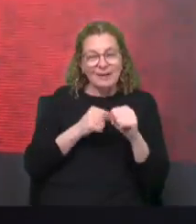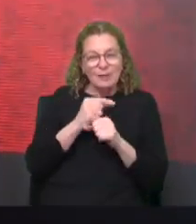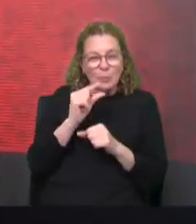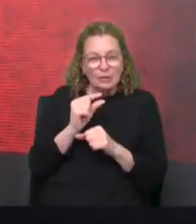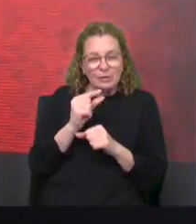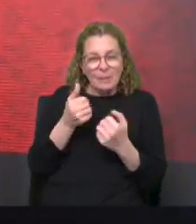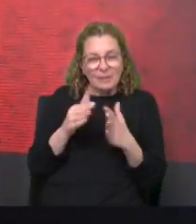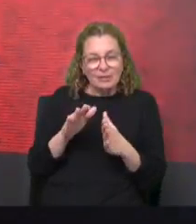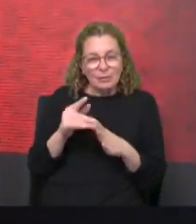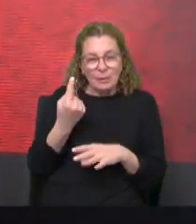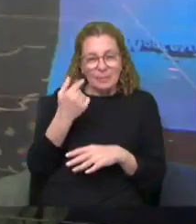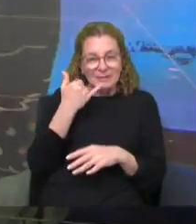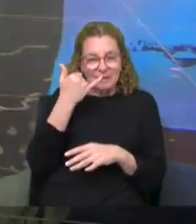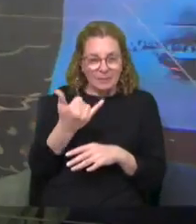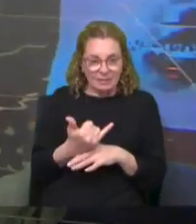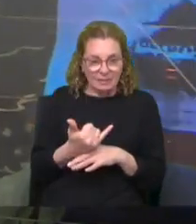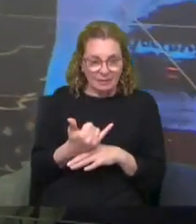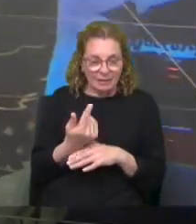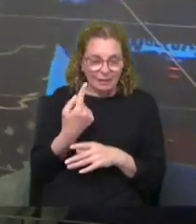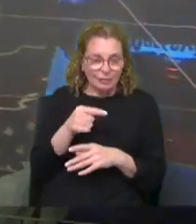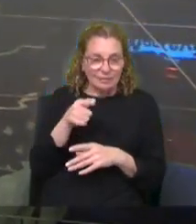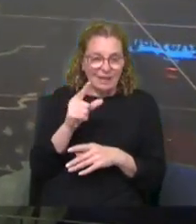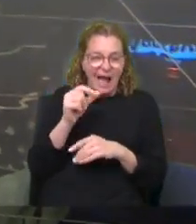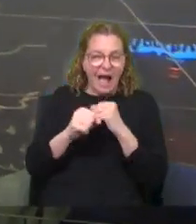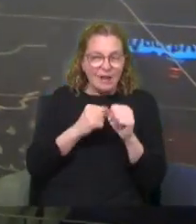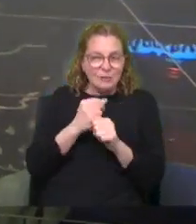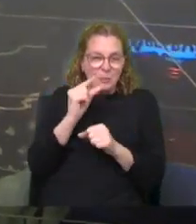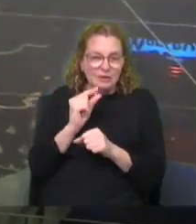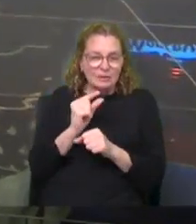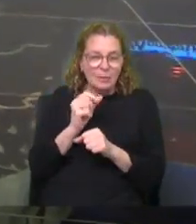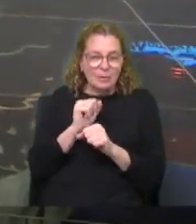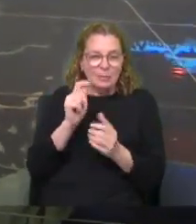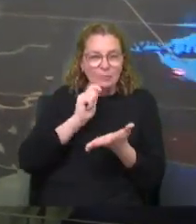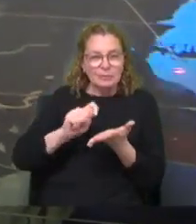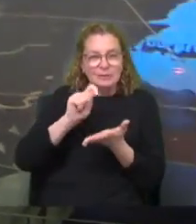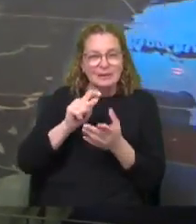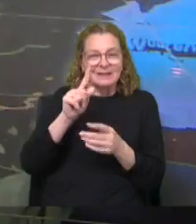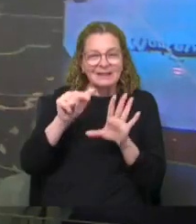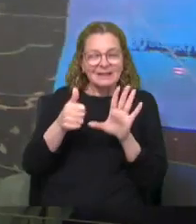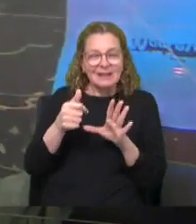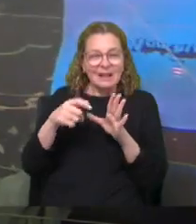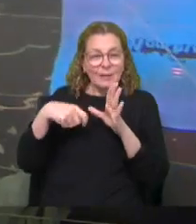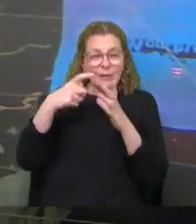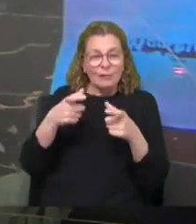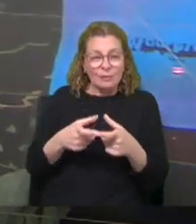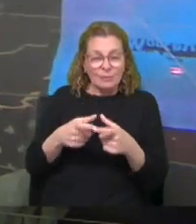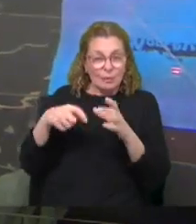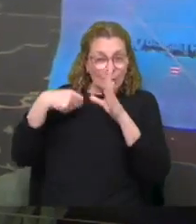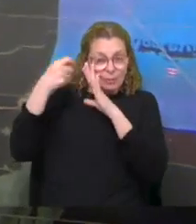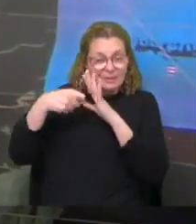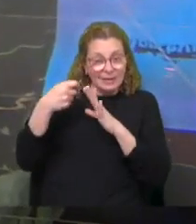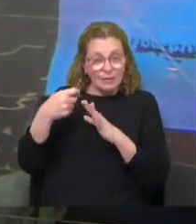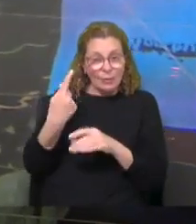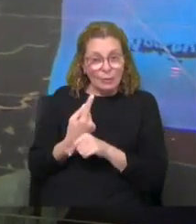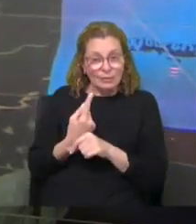esto empezó con la primera llamada, ¿no? Entonces, en este año y poco, pudimos componer 16 canciones, grabar un disco, un video y salir a tocar La Trastienda. Y la estética